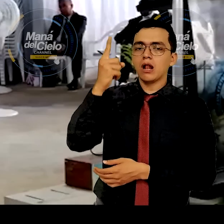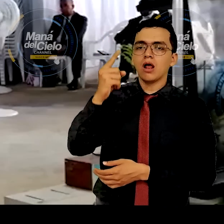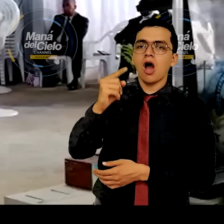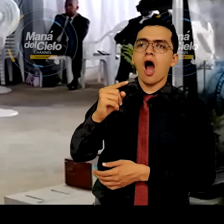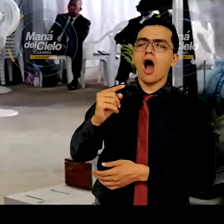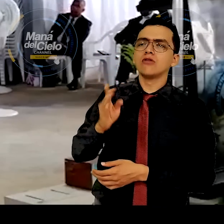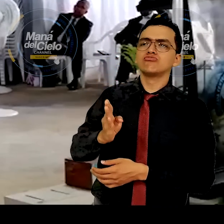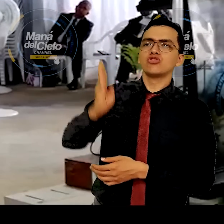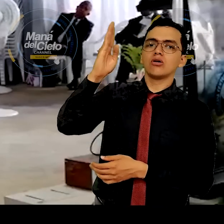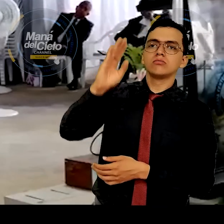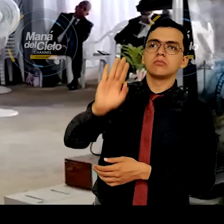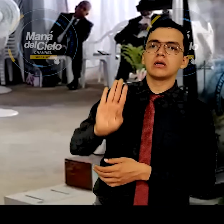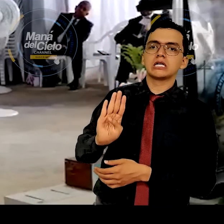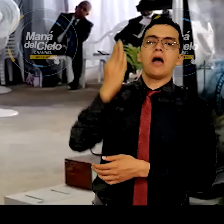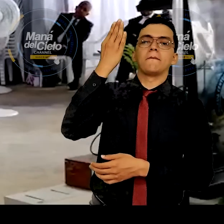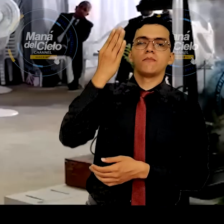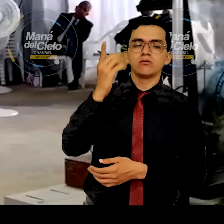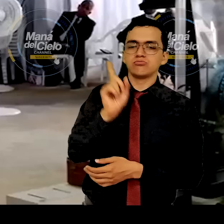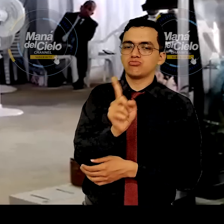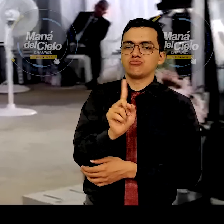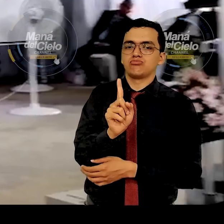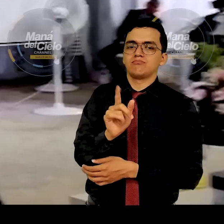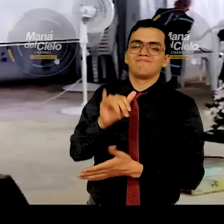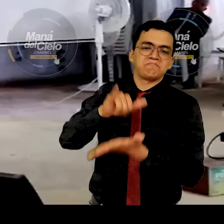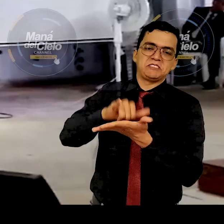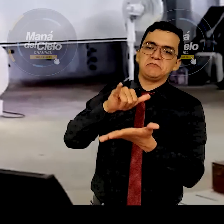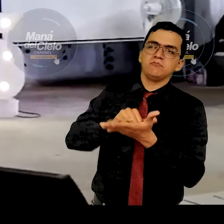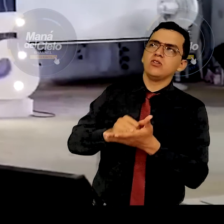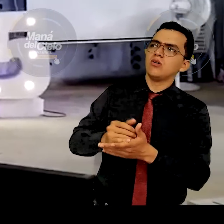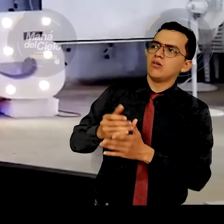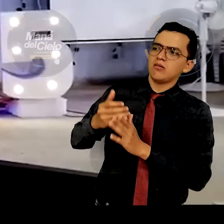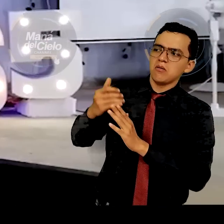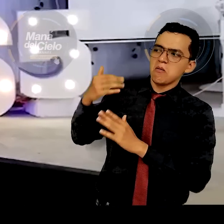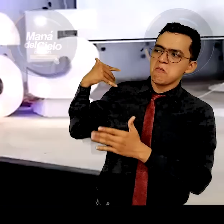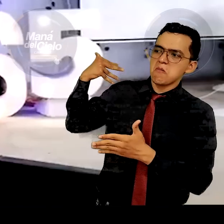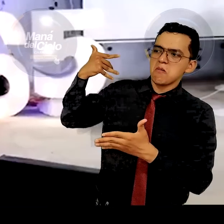es el mismo. Pero no ha sanado una sola vez.